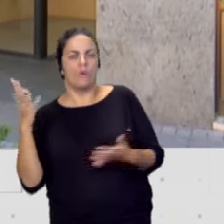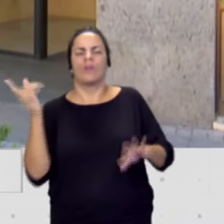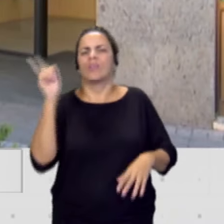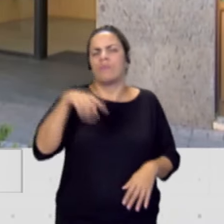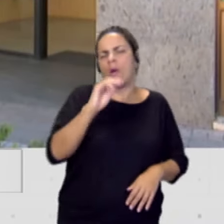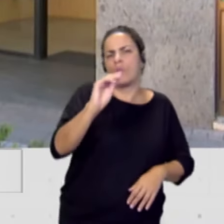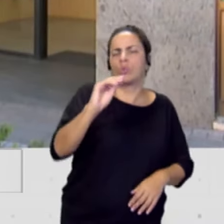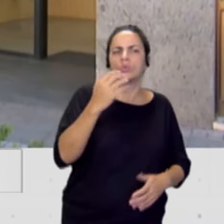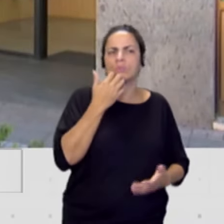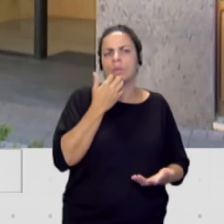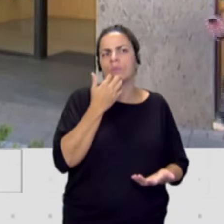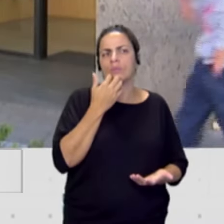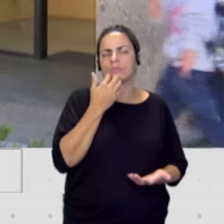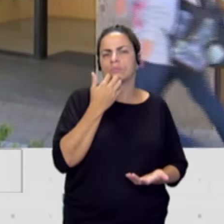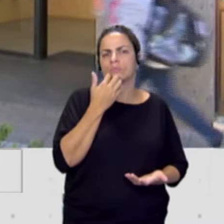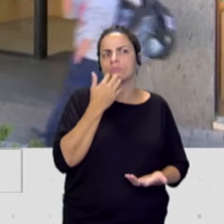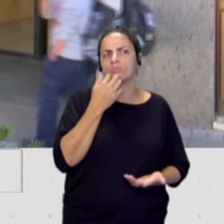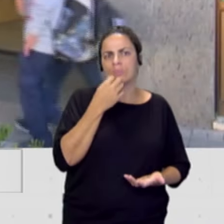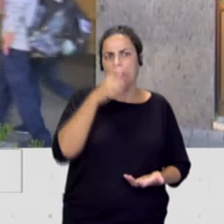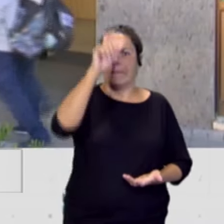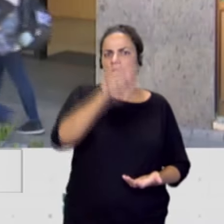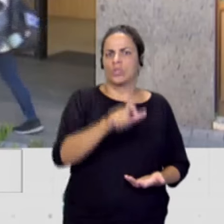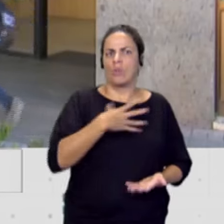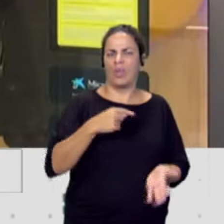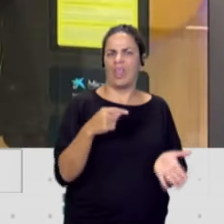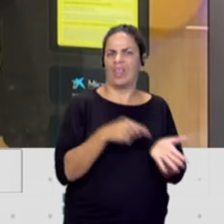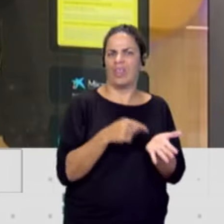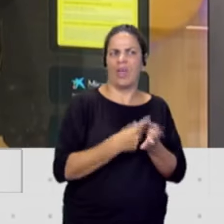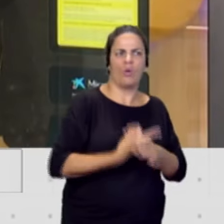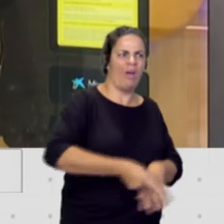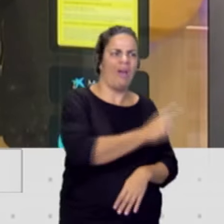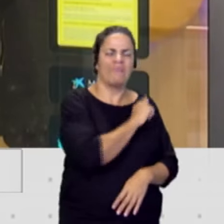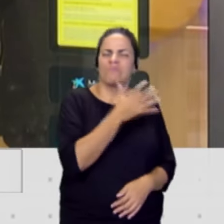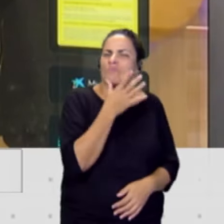por otros motivos que llevan a un endeudamiento. ¿Cuáles serían?